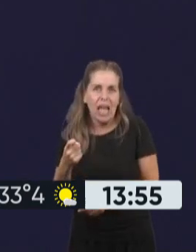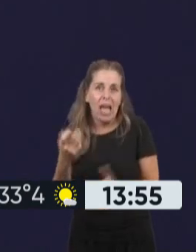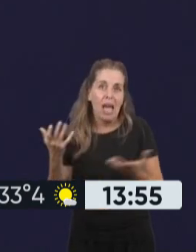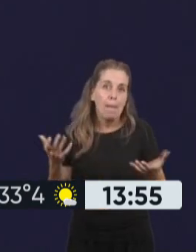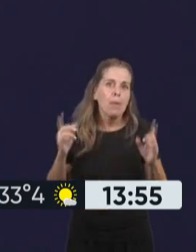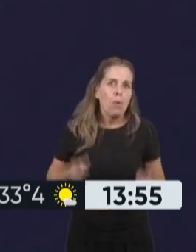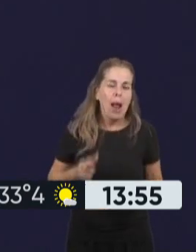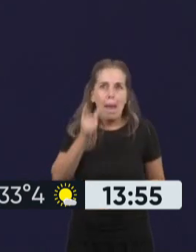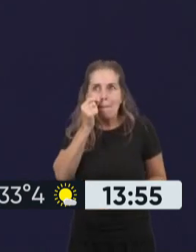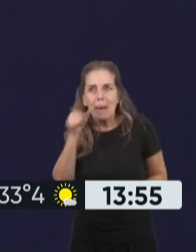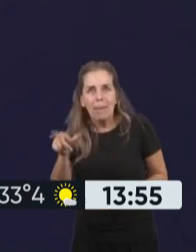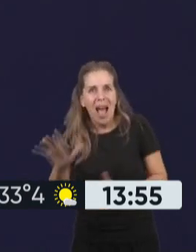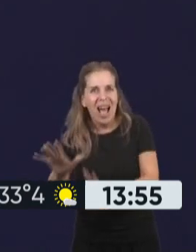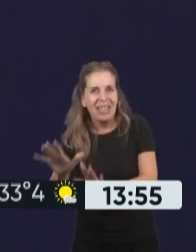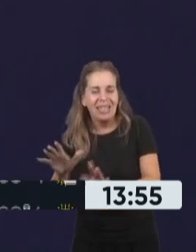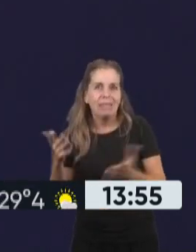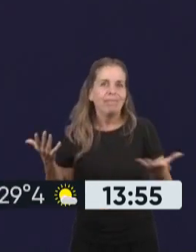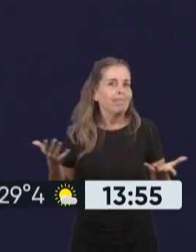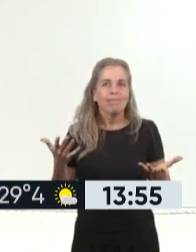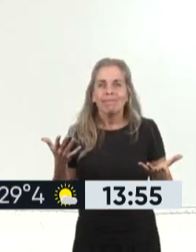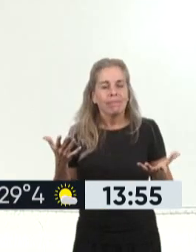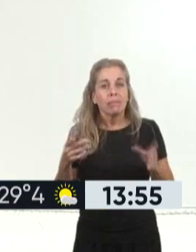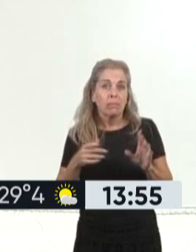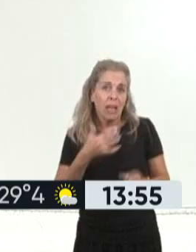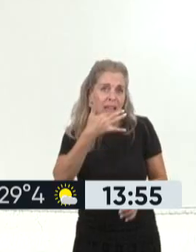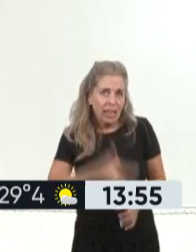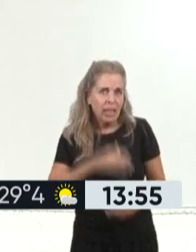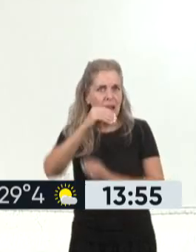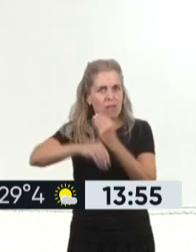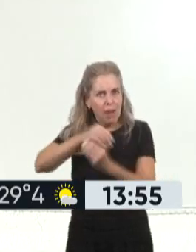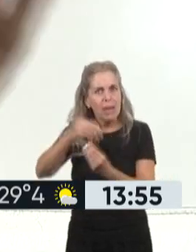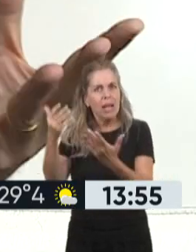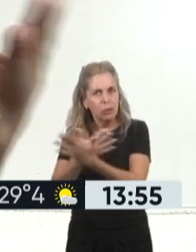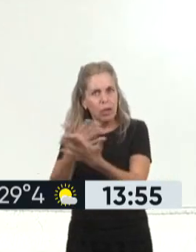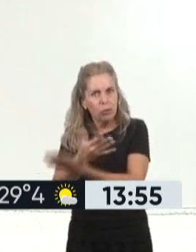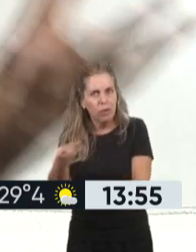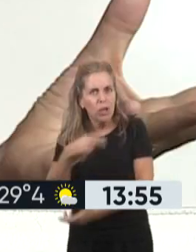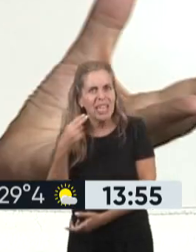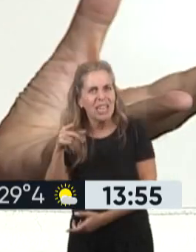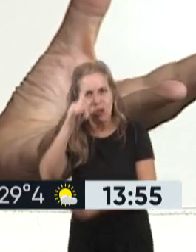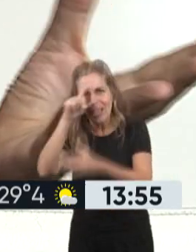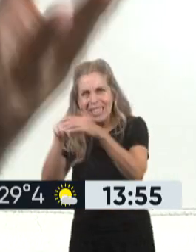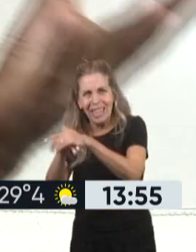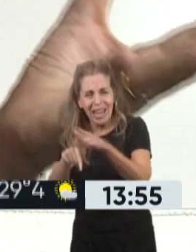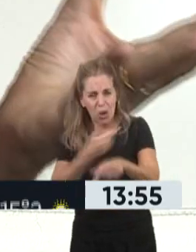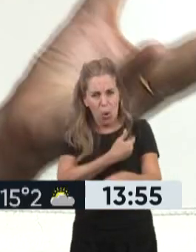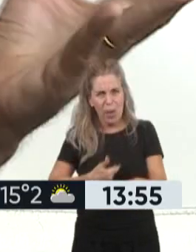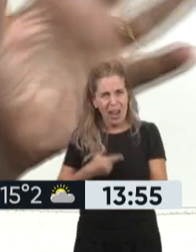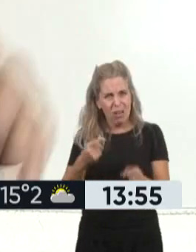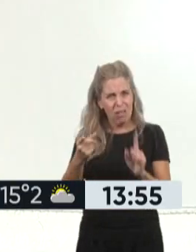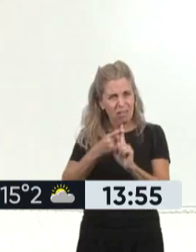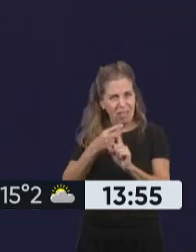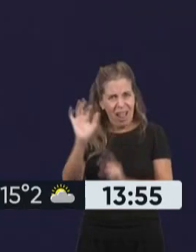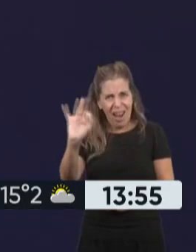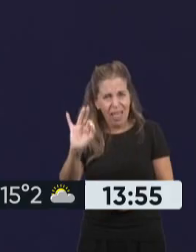parece oportuno efectivamente. Pero el padre está pasando por una situación grave. Sí, totalmente. Y ustedes no se comunican con él a pesar...